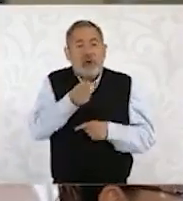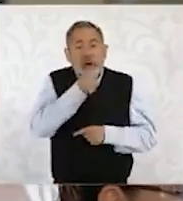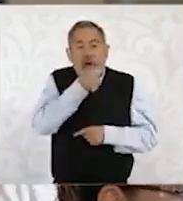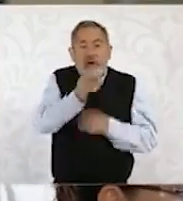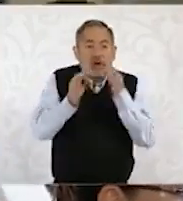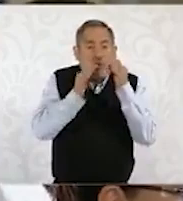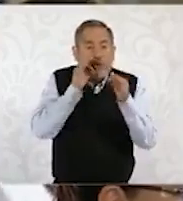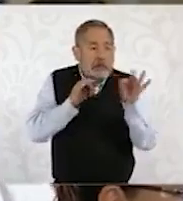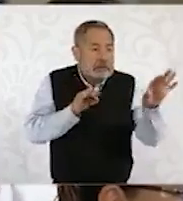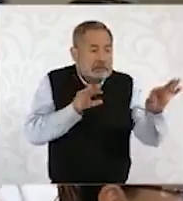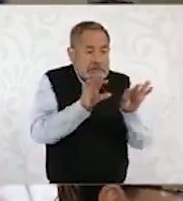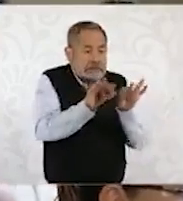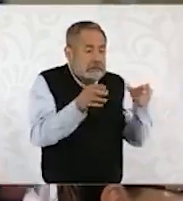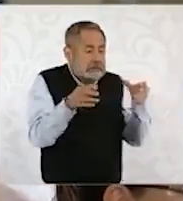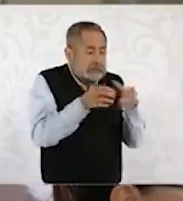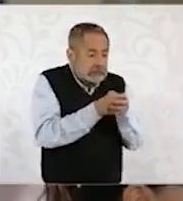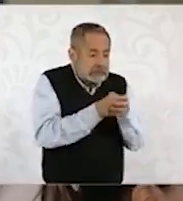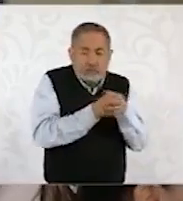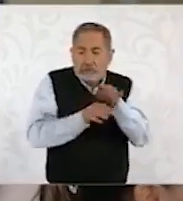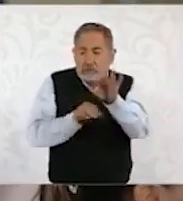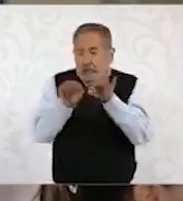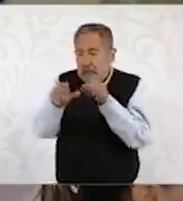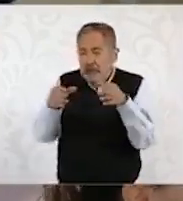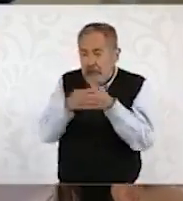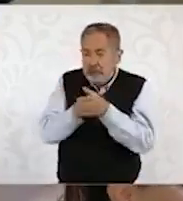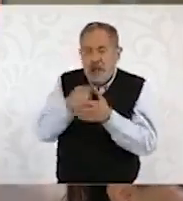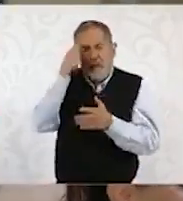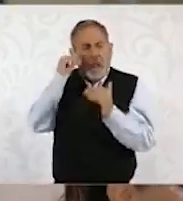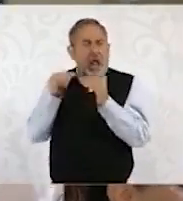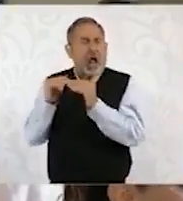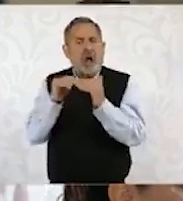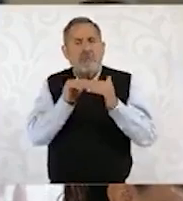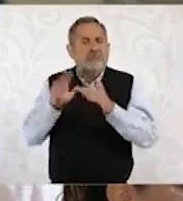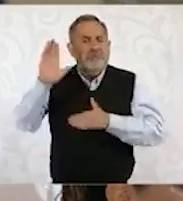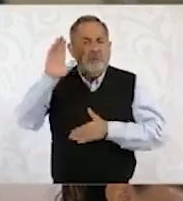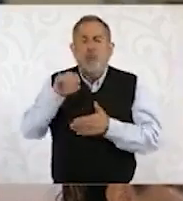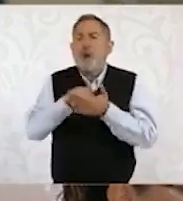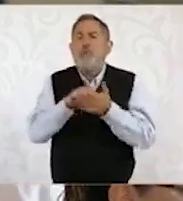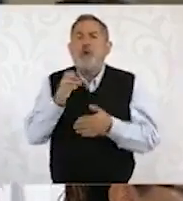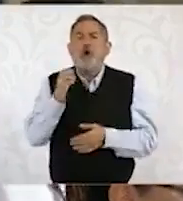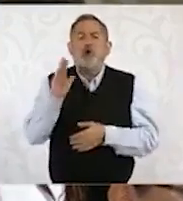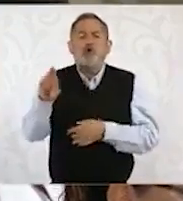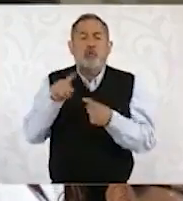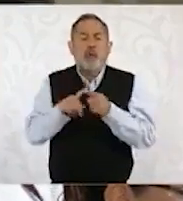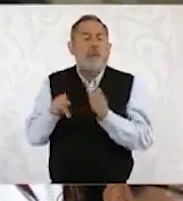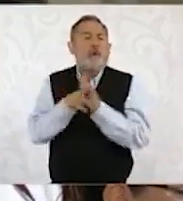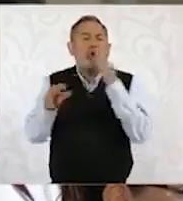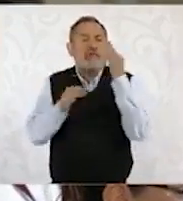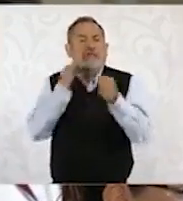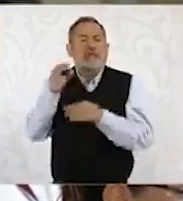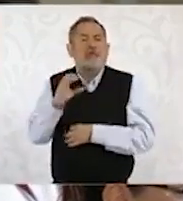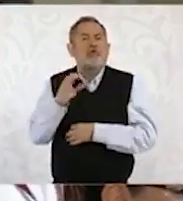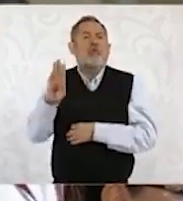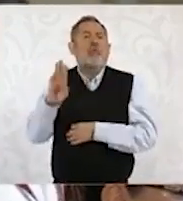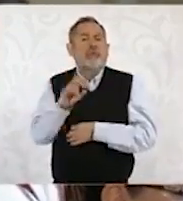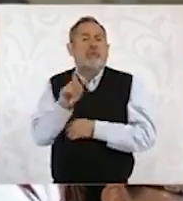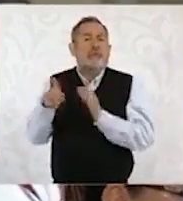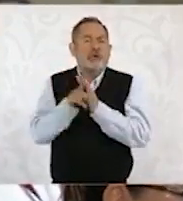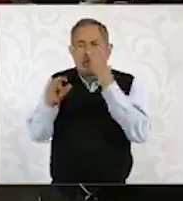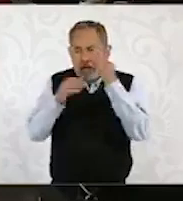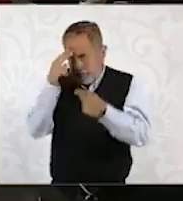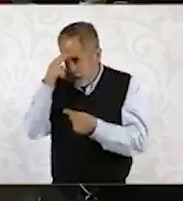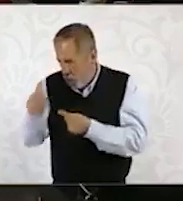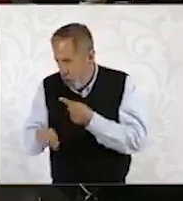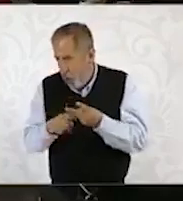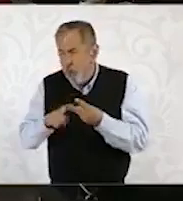carácter democrático. Ahí está el club desde hace mucho tiempo, el Club de Periodistas de México.